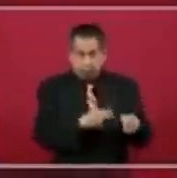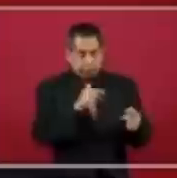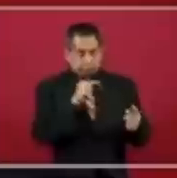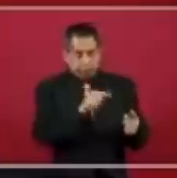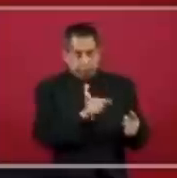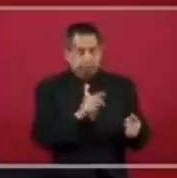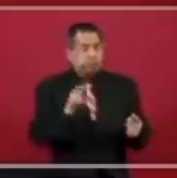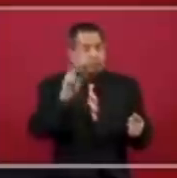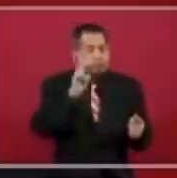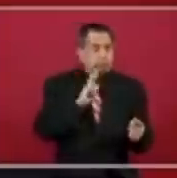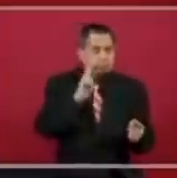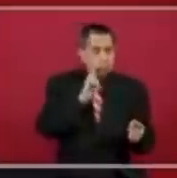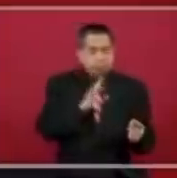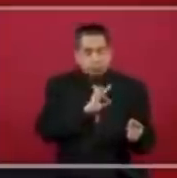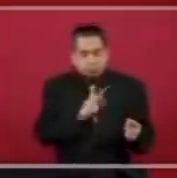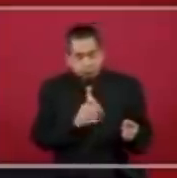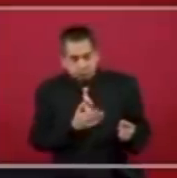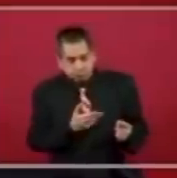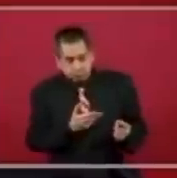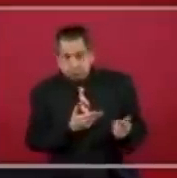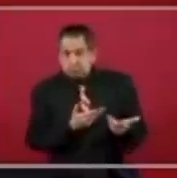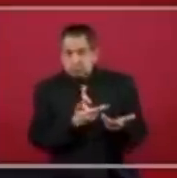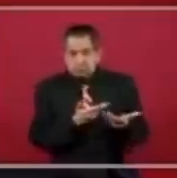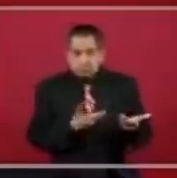lleve a cabo